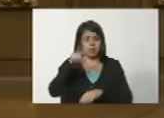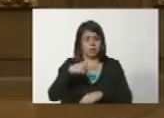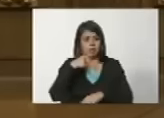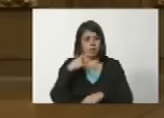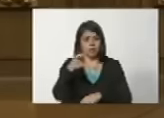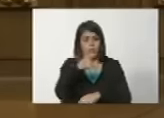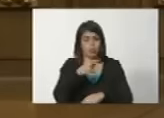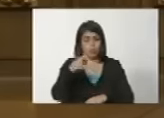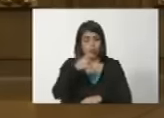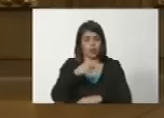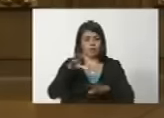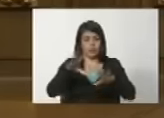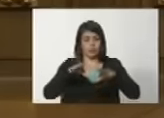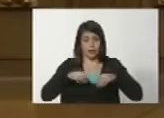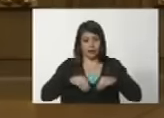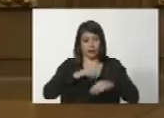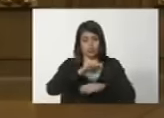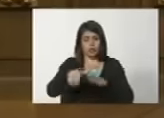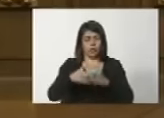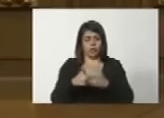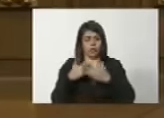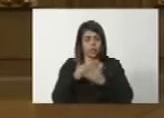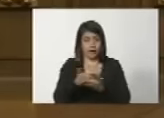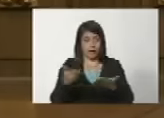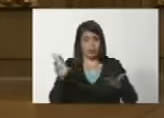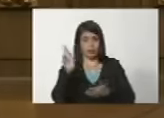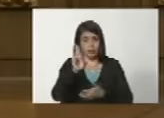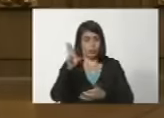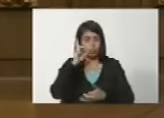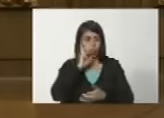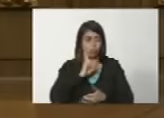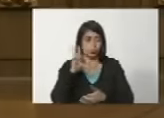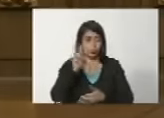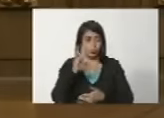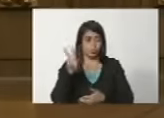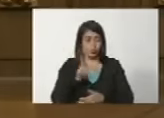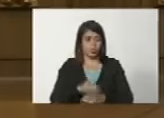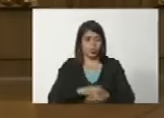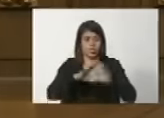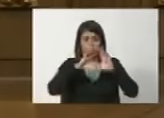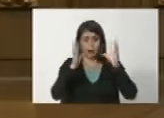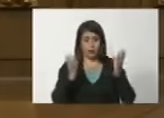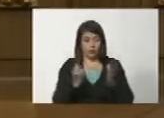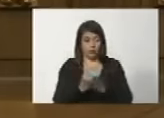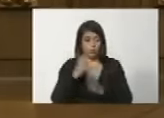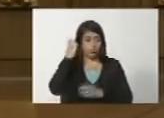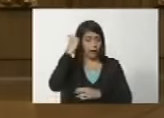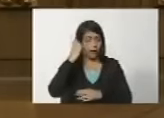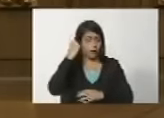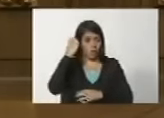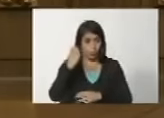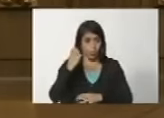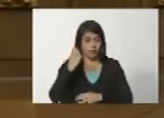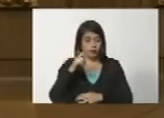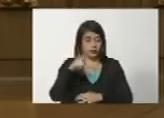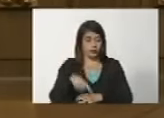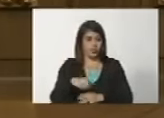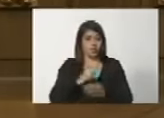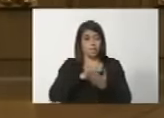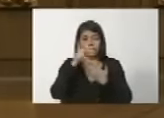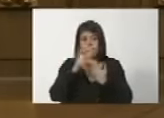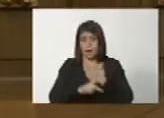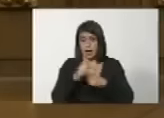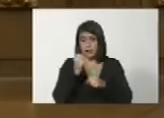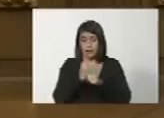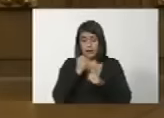también de buscar el reconocimiento pleno que merece la República Bolivariana de Venezuela ante el mundo y ante Europa. En cuanto a los planes de